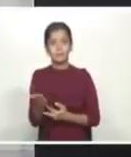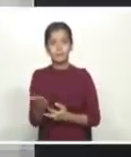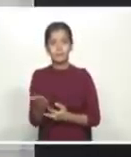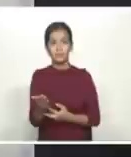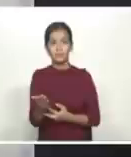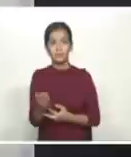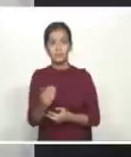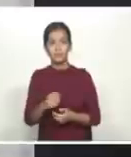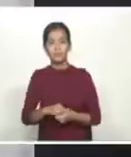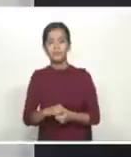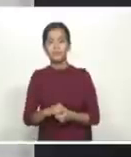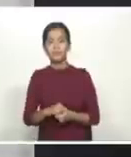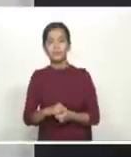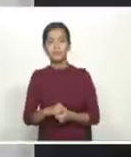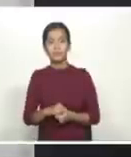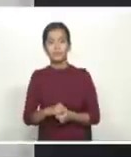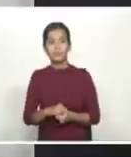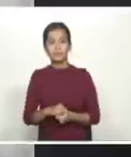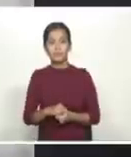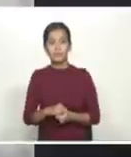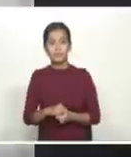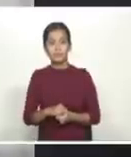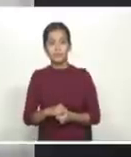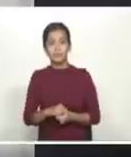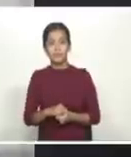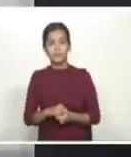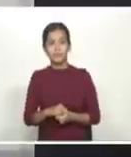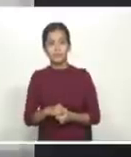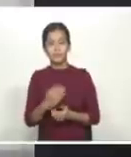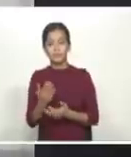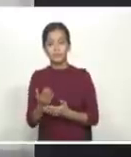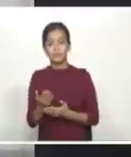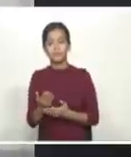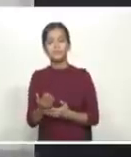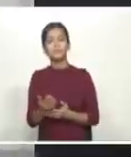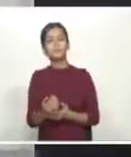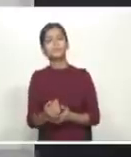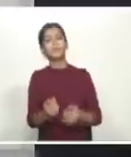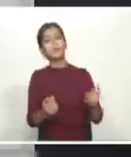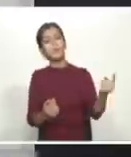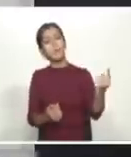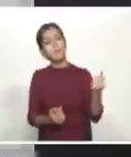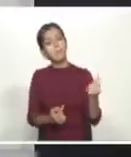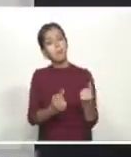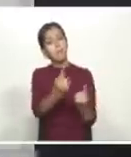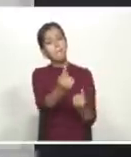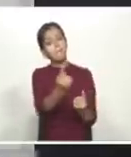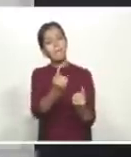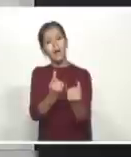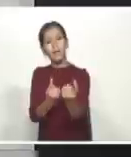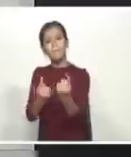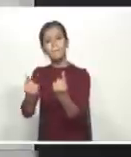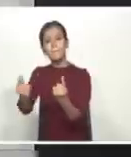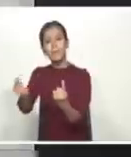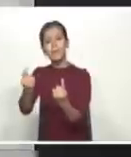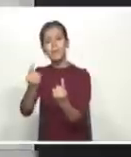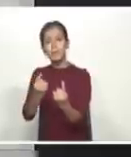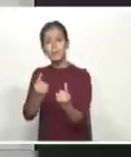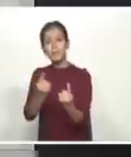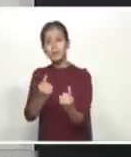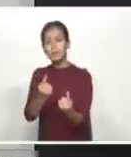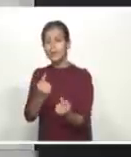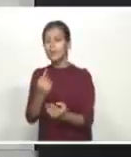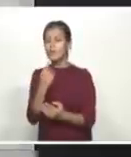hacía todas estas acciones, se nos acercaban gente y nos decían, Héctor, ¿para qué están haciendo eso? Si la gente no se los va a